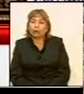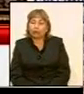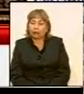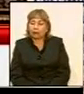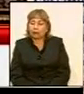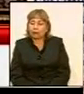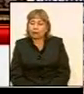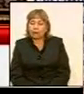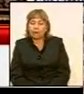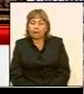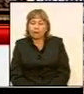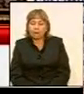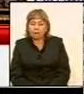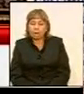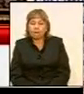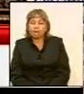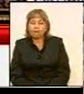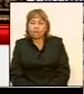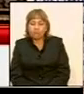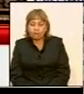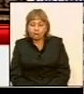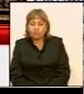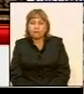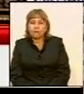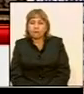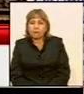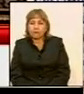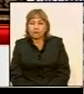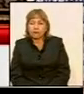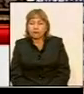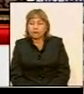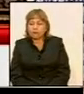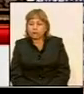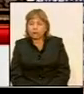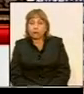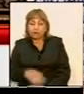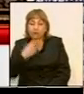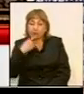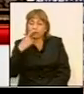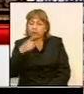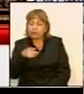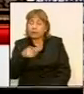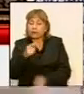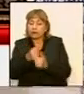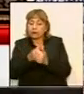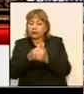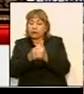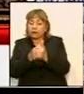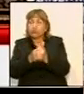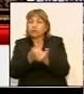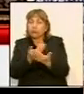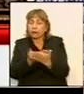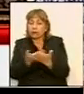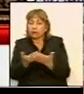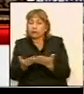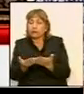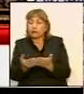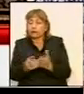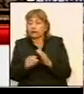a mediados comienzos de esta década. Siguiente, por favor. Y eso ha seguido, y el ciclo de inversión minera siguió